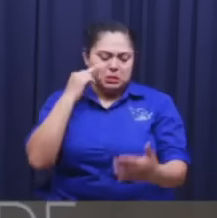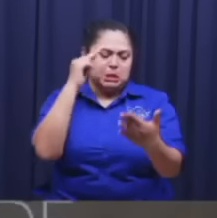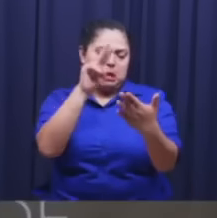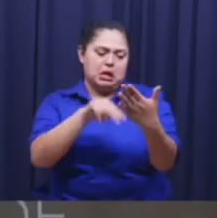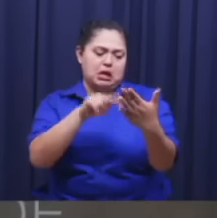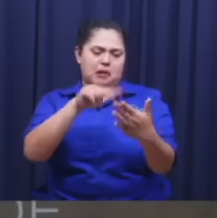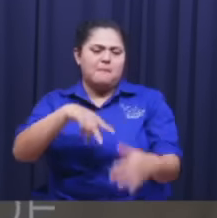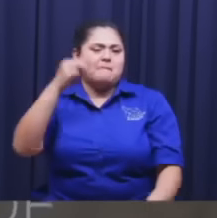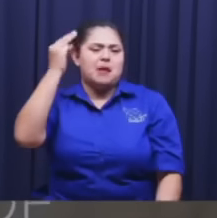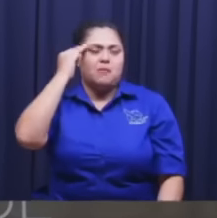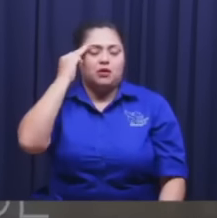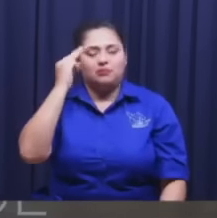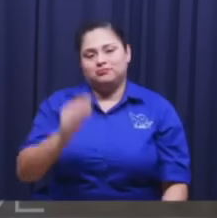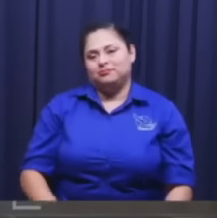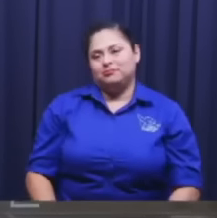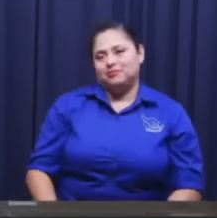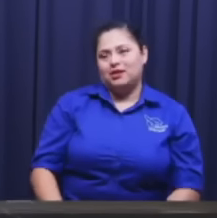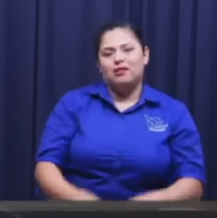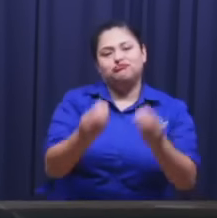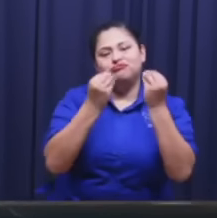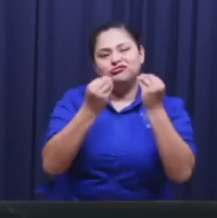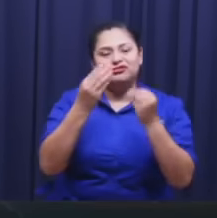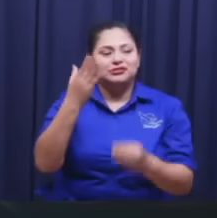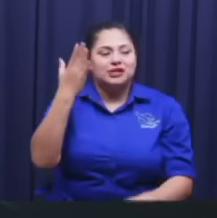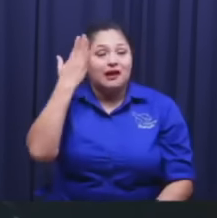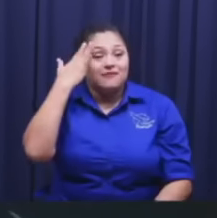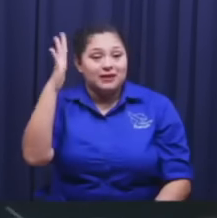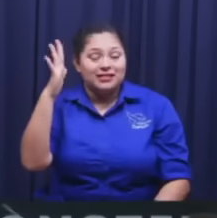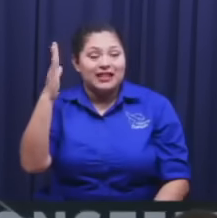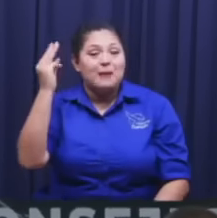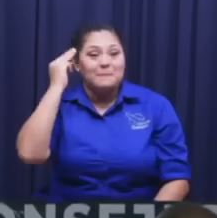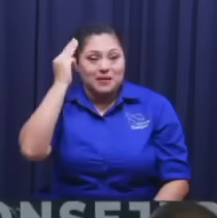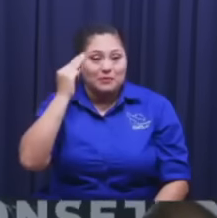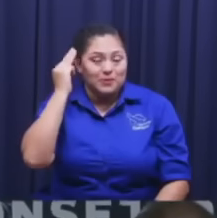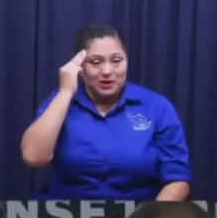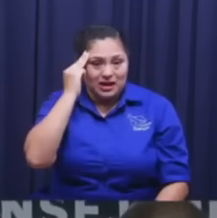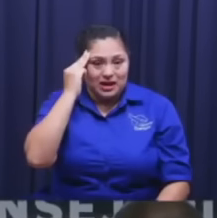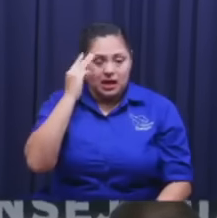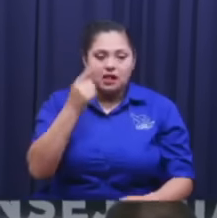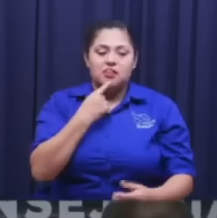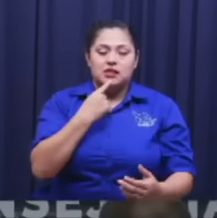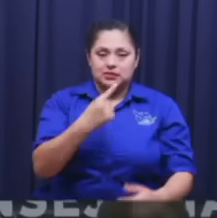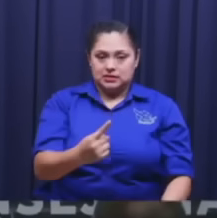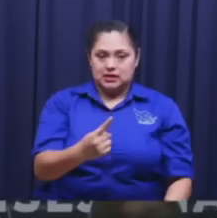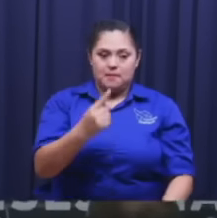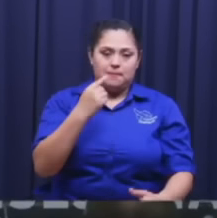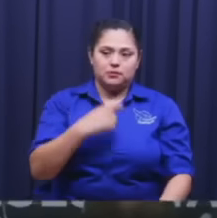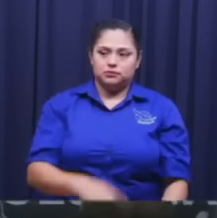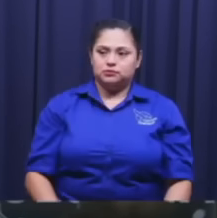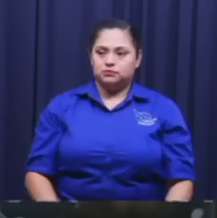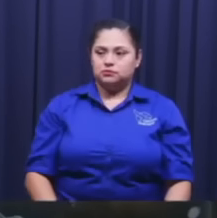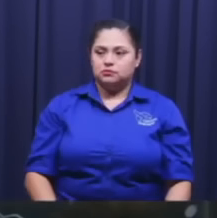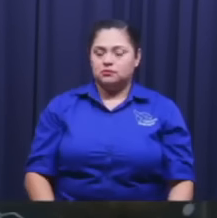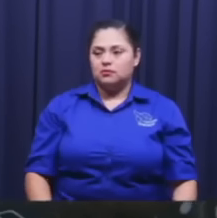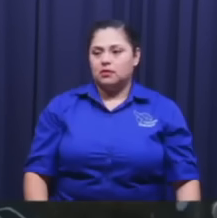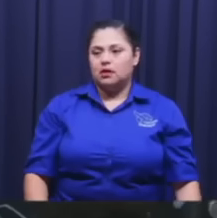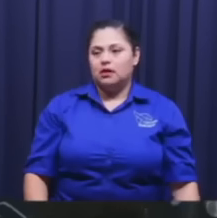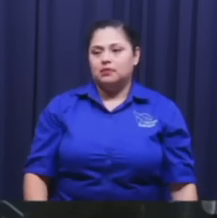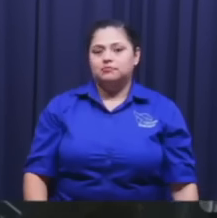la, no todos pues, pero la aprendimos y la recitábamos como,